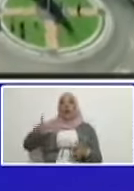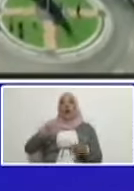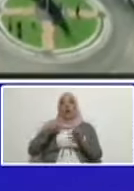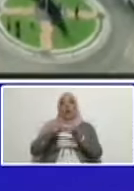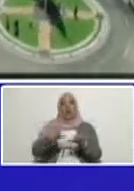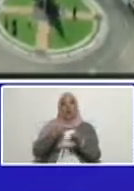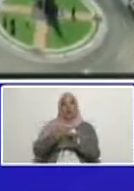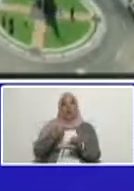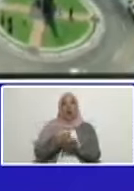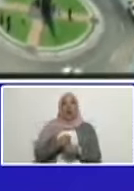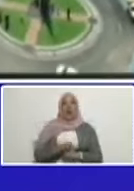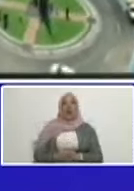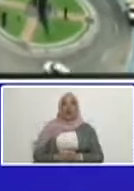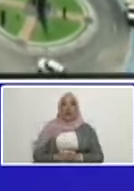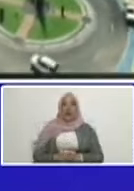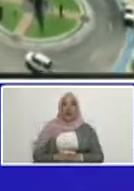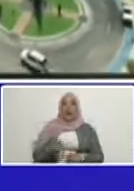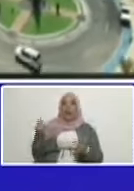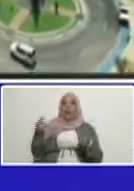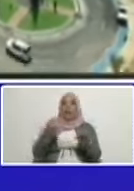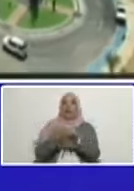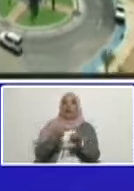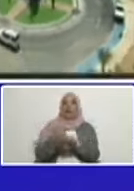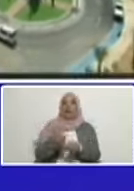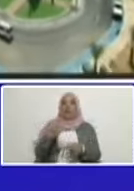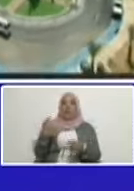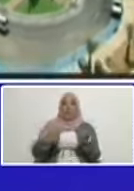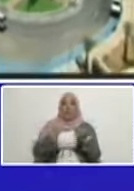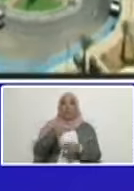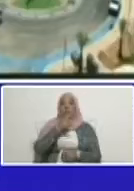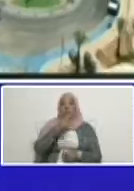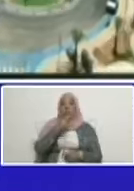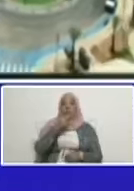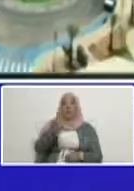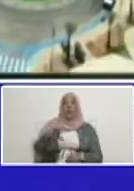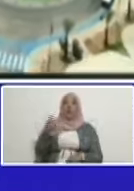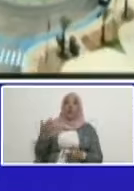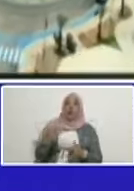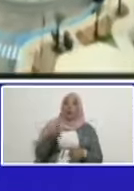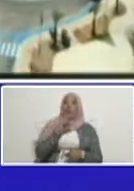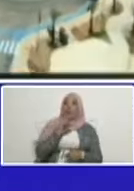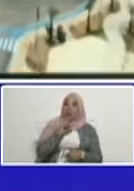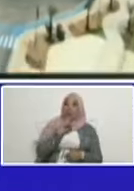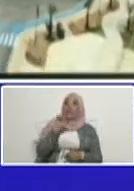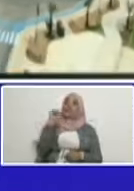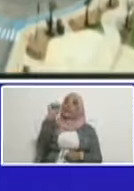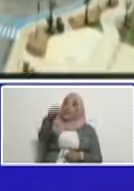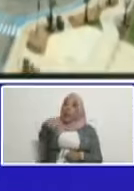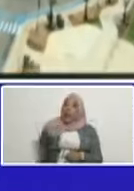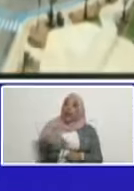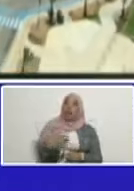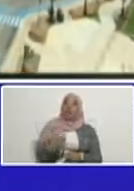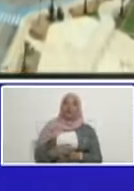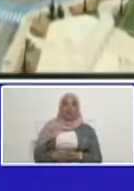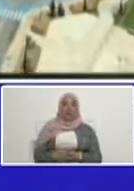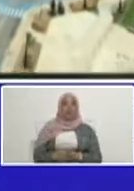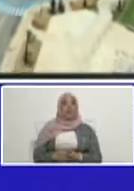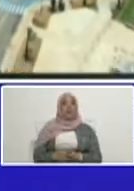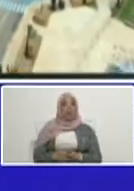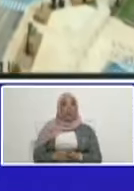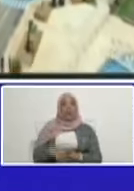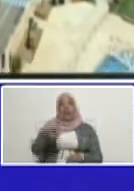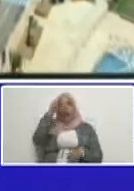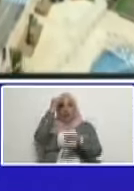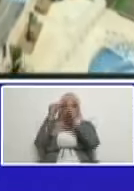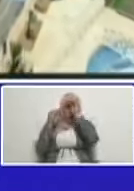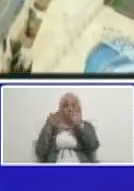continúa. La platica la tenemos, los recursos los tenemos. Pariendo, parimos. Hemos